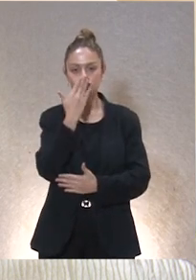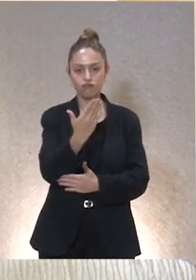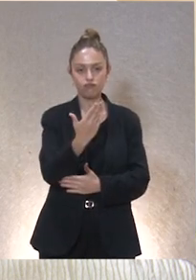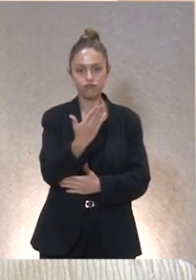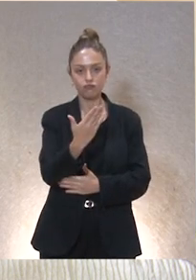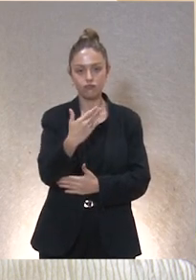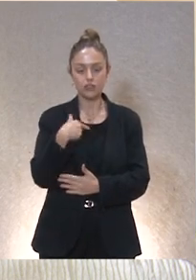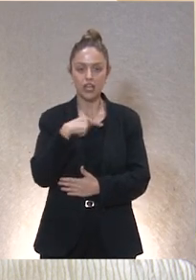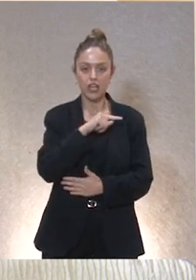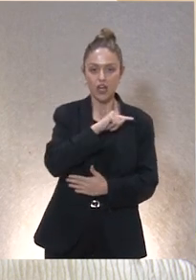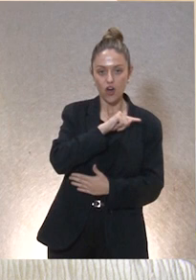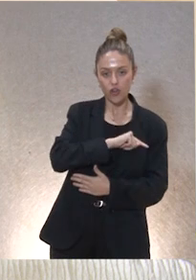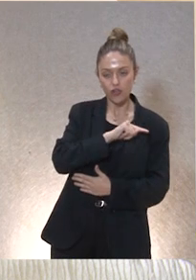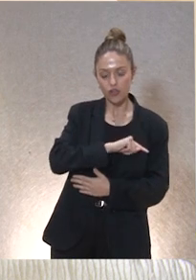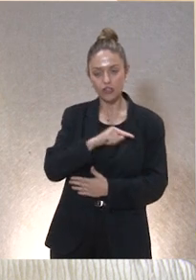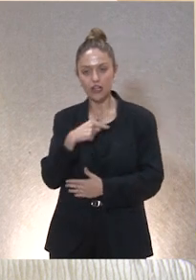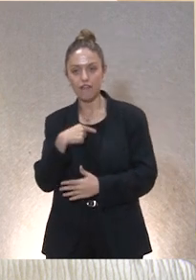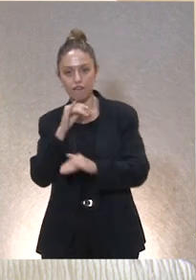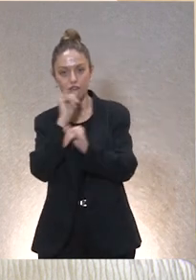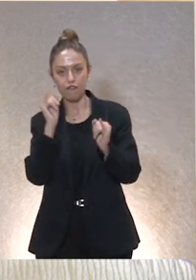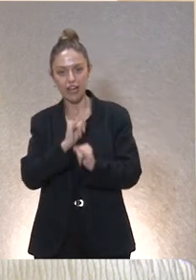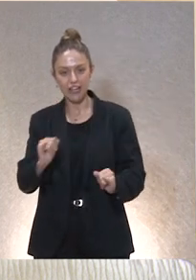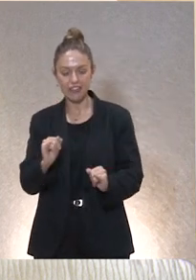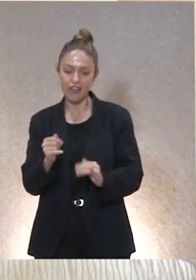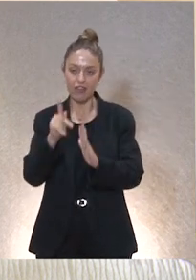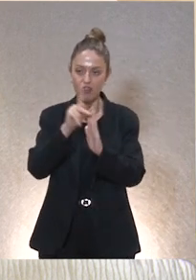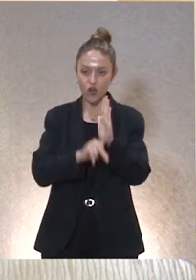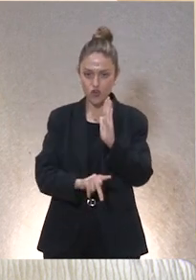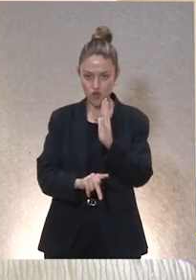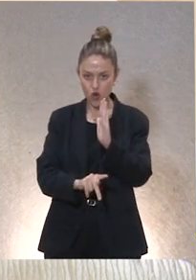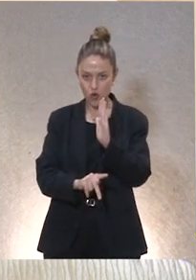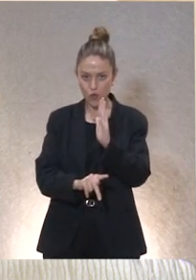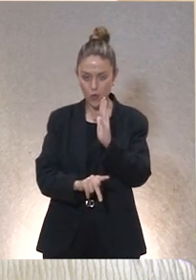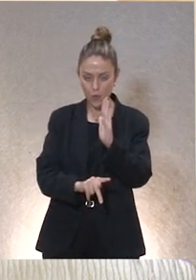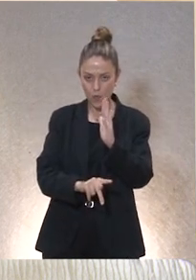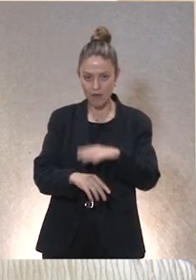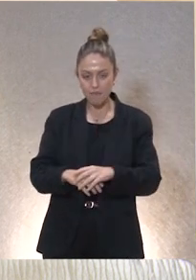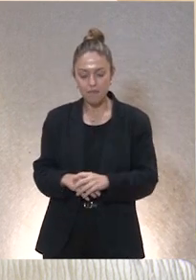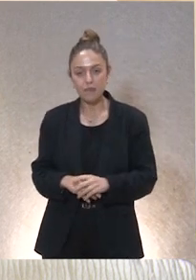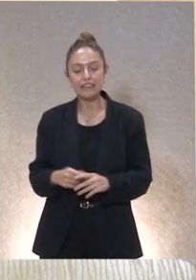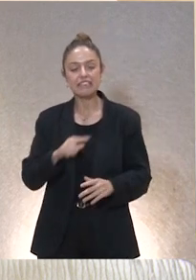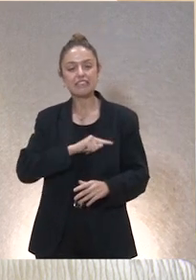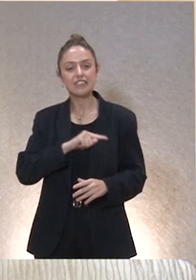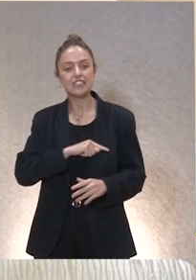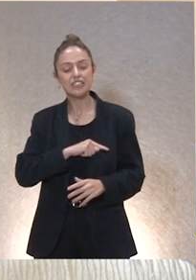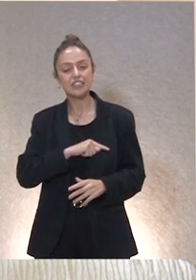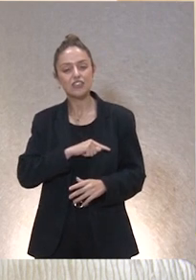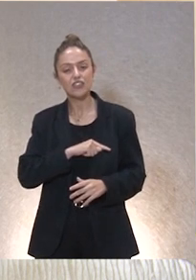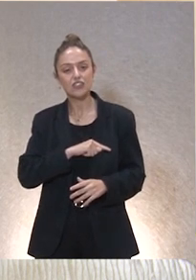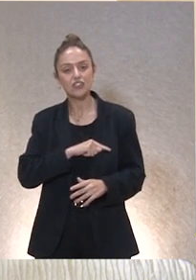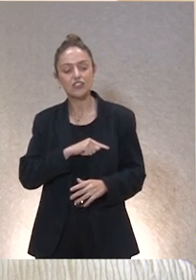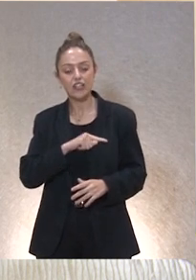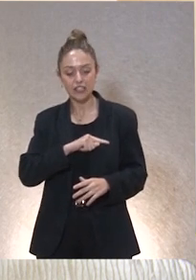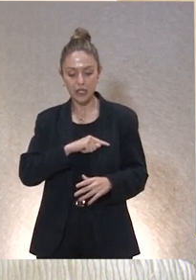al deontológico la felicidad antes que la Norma llenando de sentido ético los planes